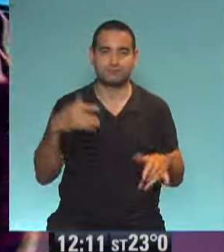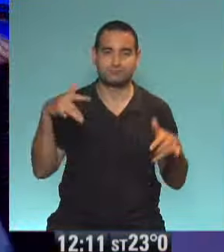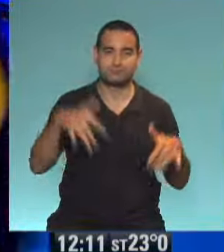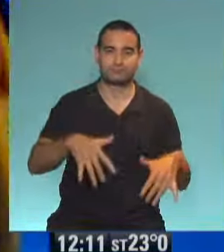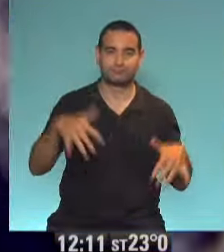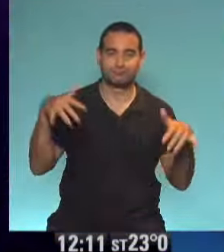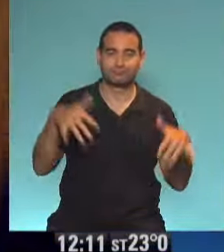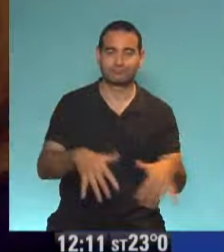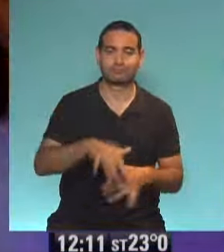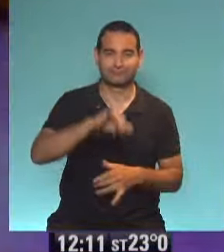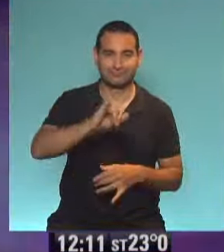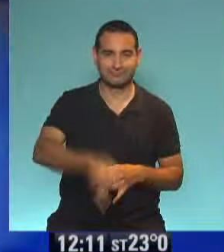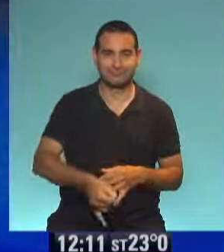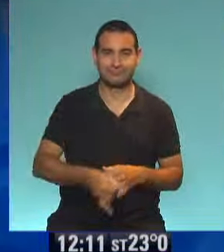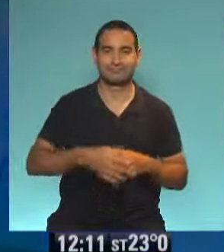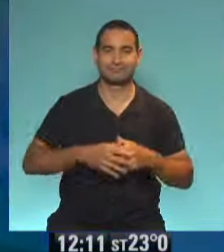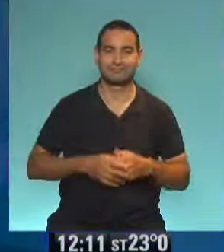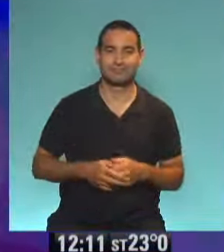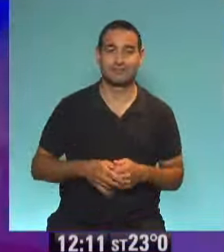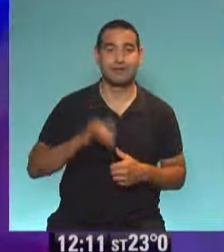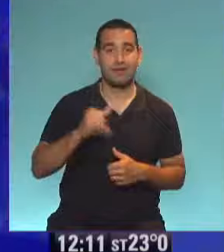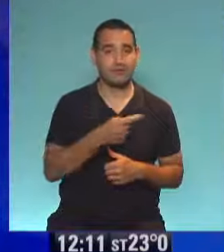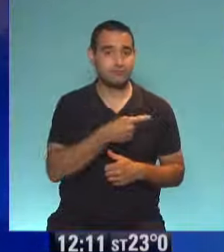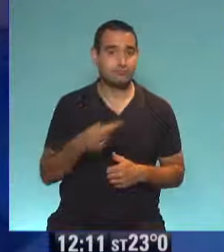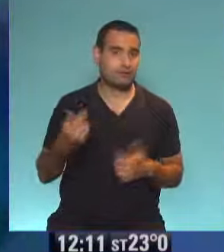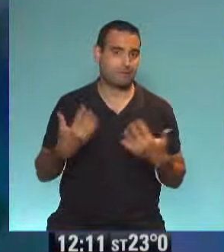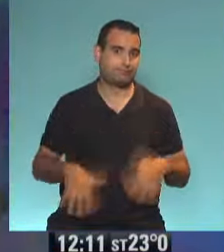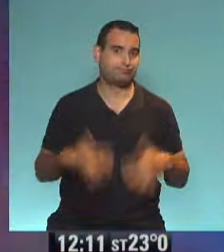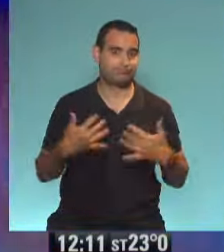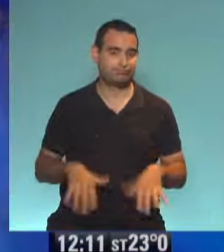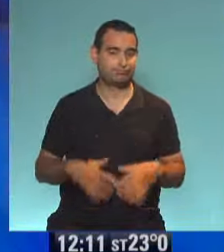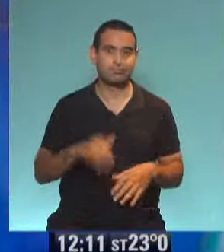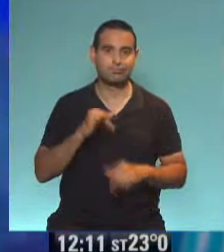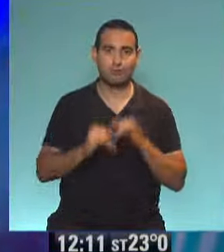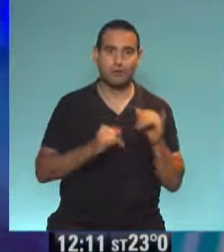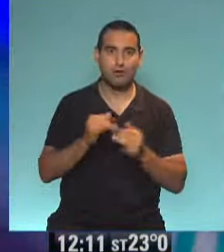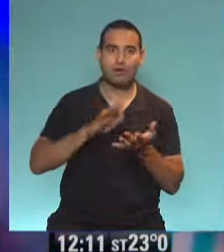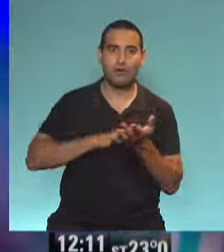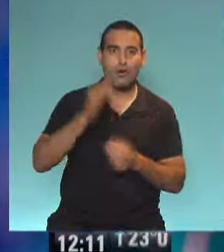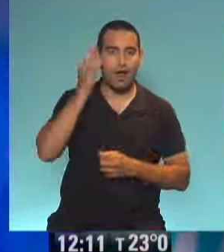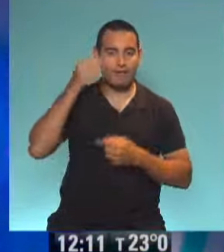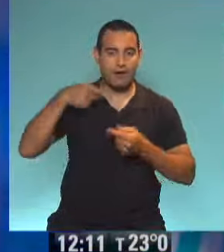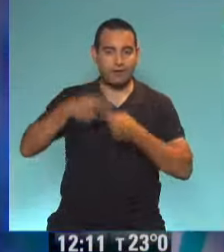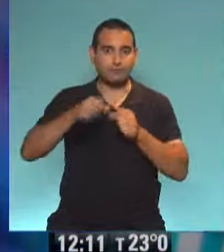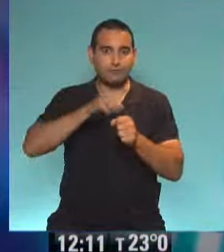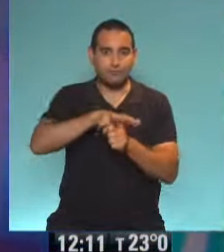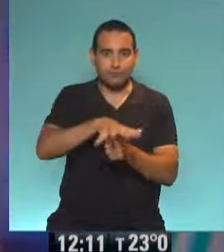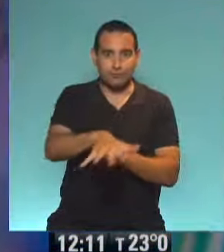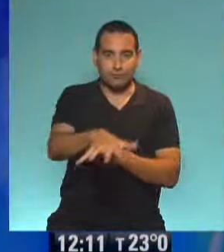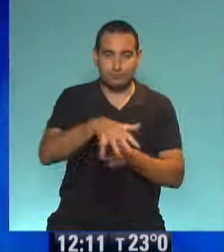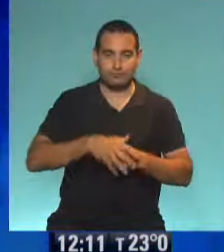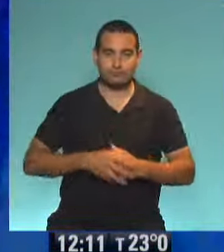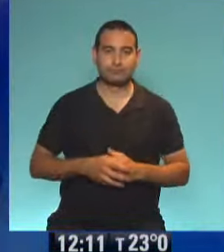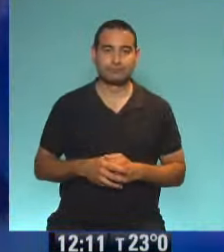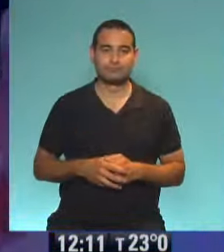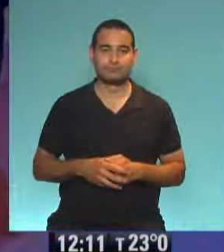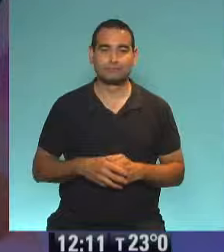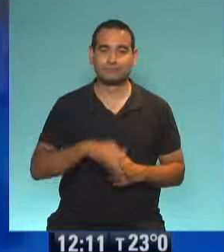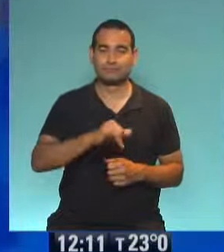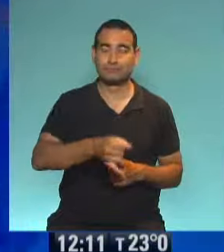rapeando. Yeah, yeah, yeah. Y vaya que semana, lo afro y su influencia, que sabe de violencia, esencia y resistencia. Sí,